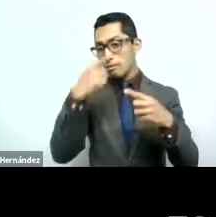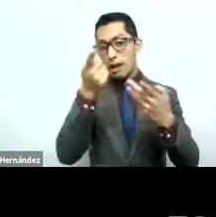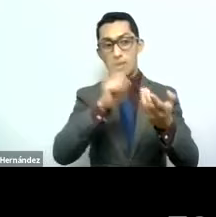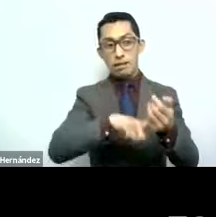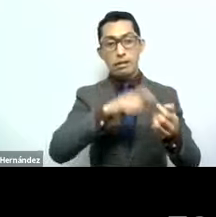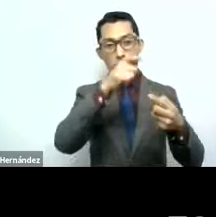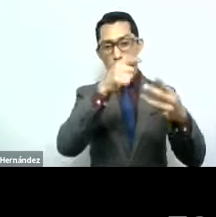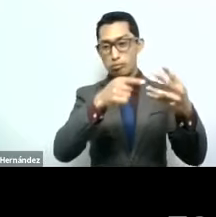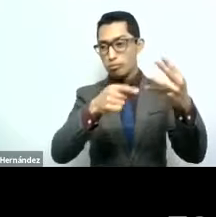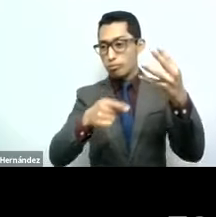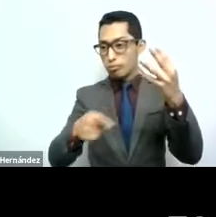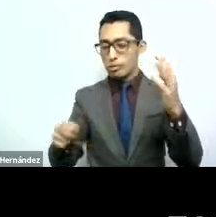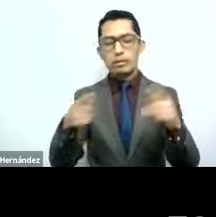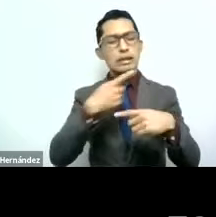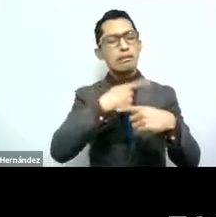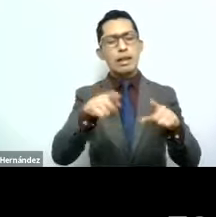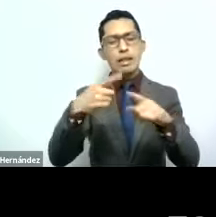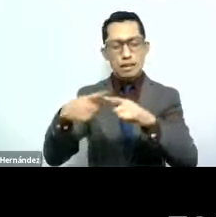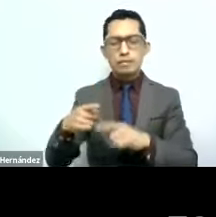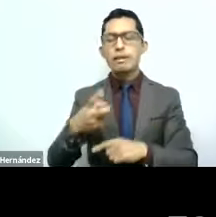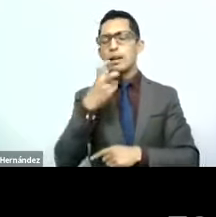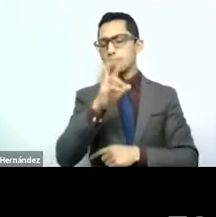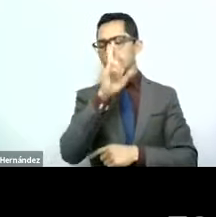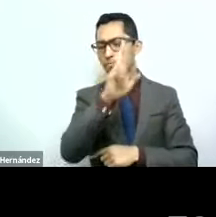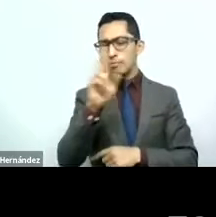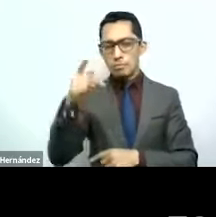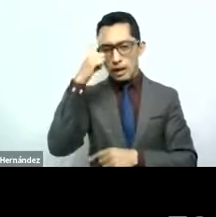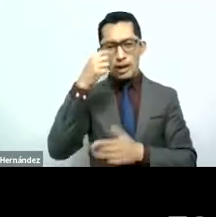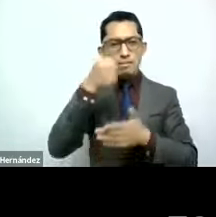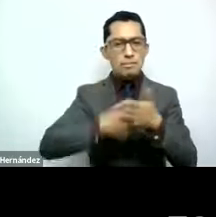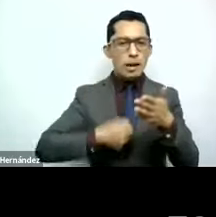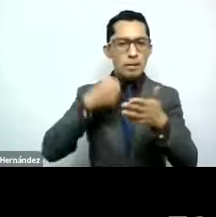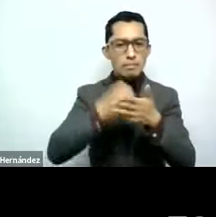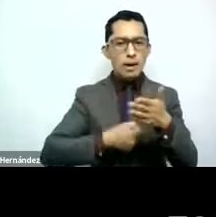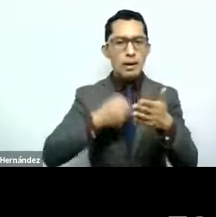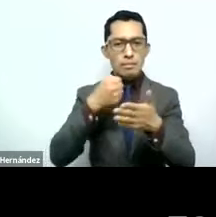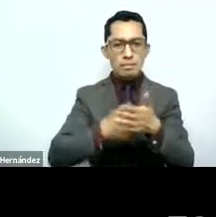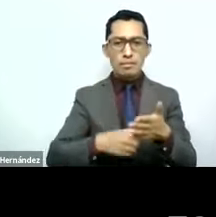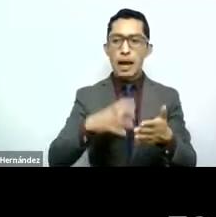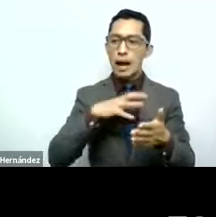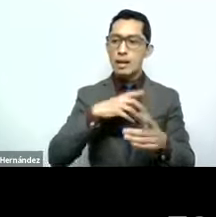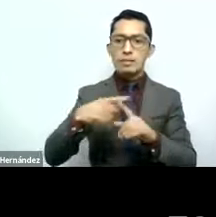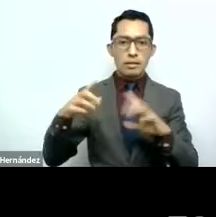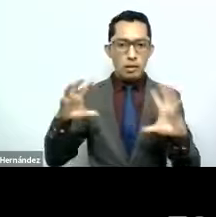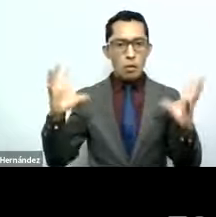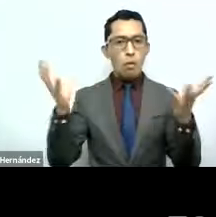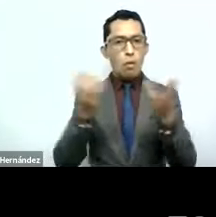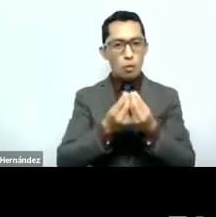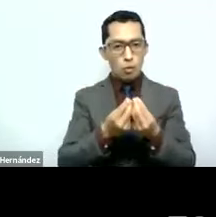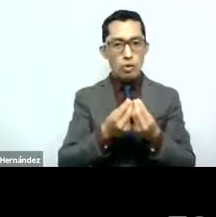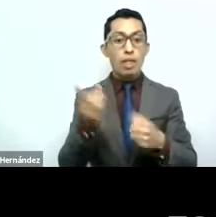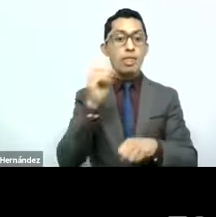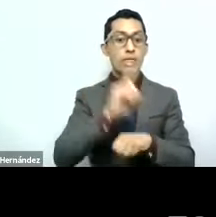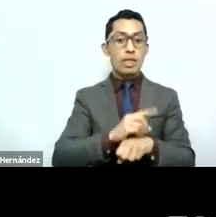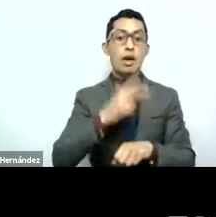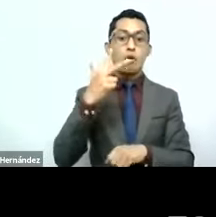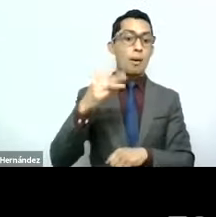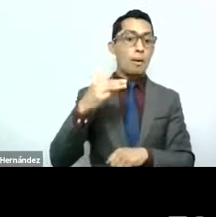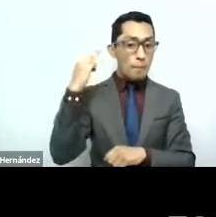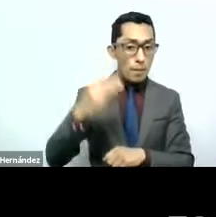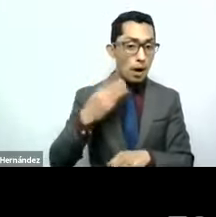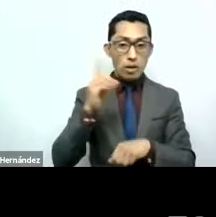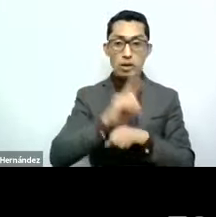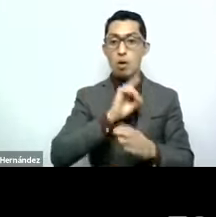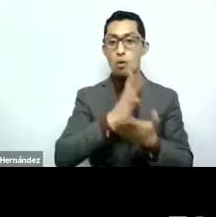y diversidad, para seguir dando la batalla desde las trincheras donde nos encontremos, no solamente el 8 de marzo o no solamente